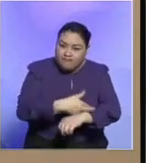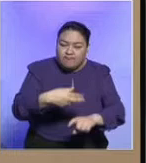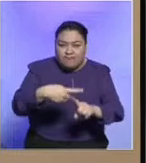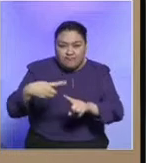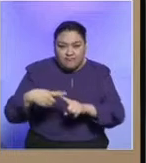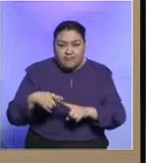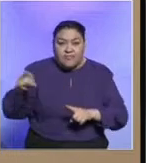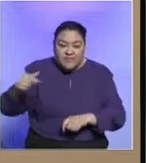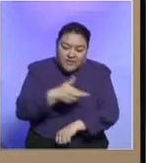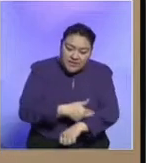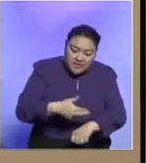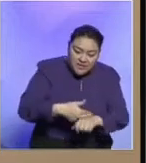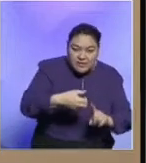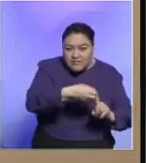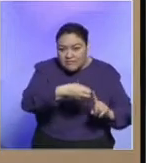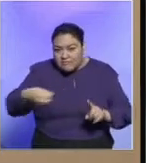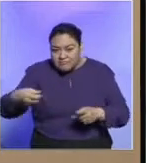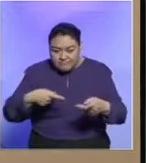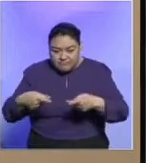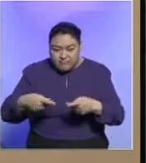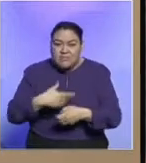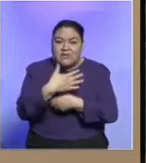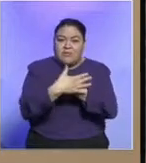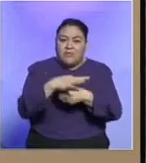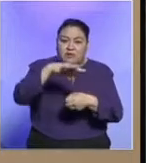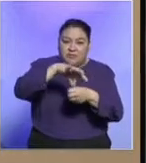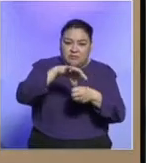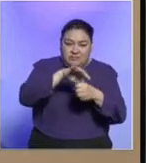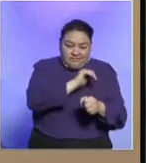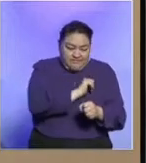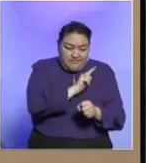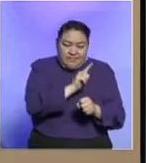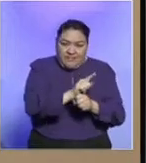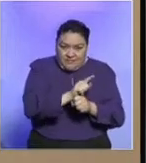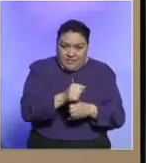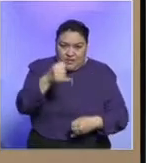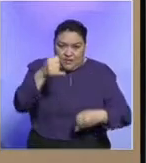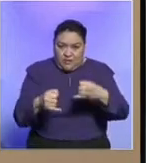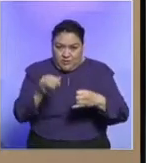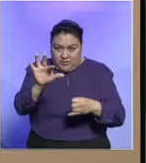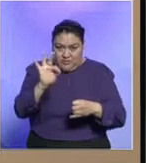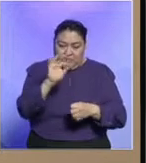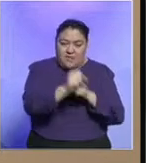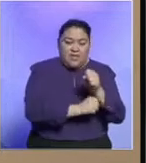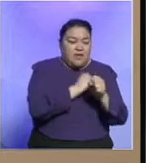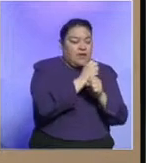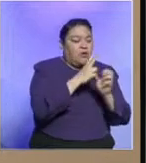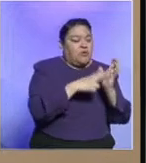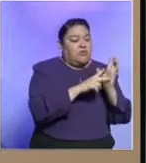la organización del proceso electoral extraordinario